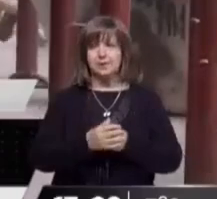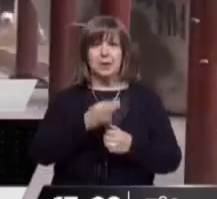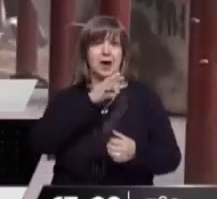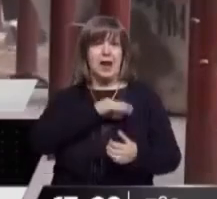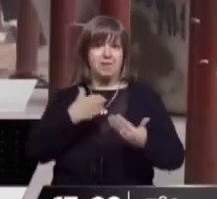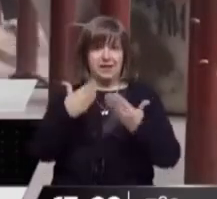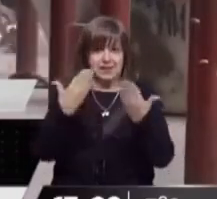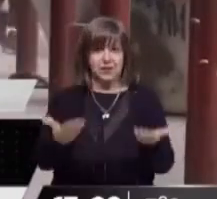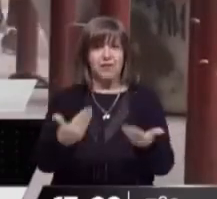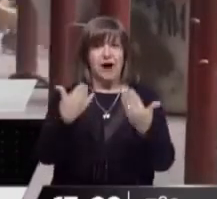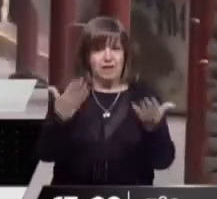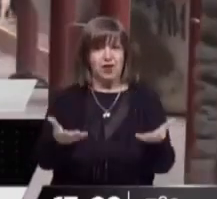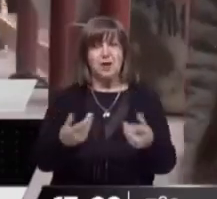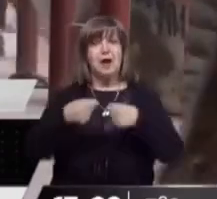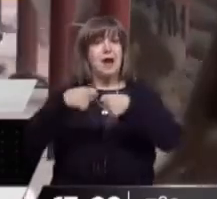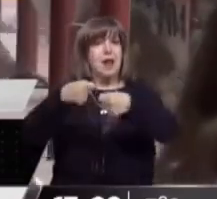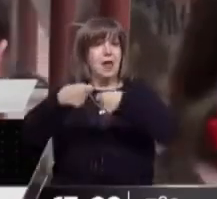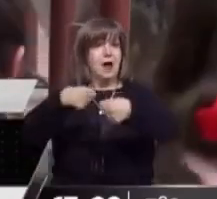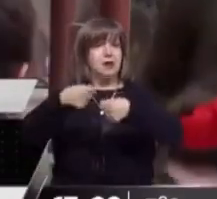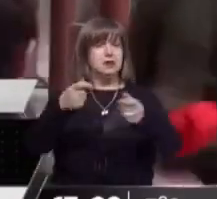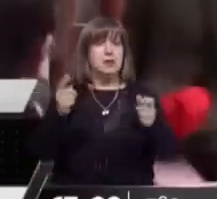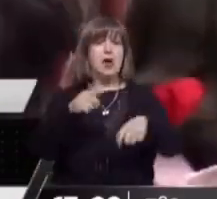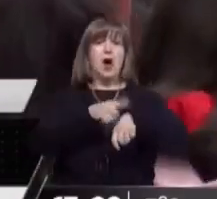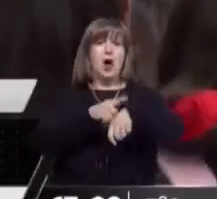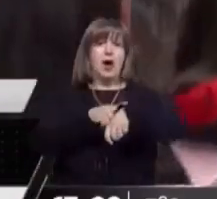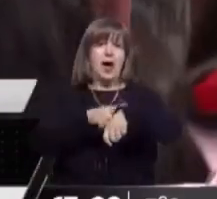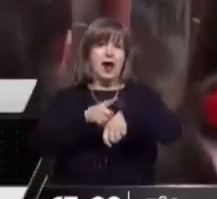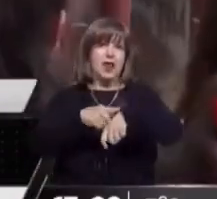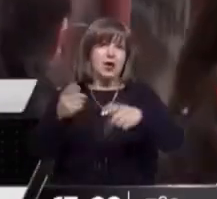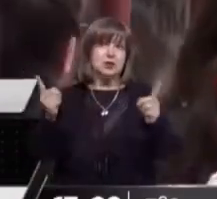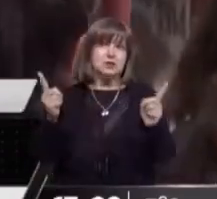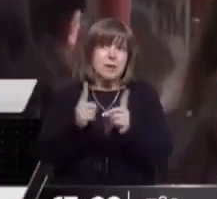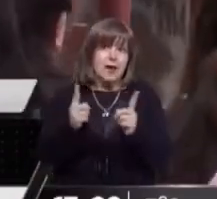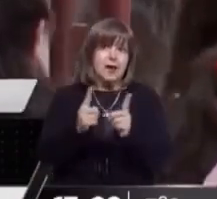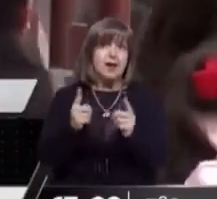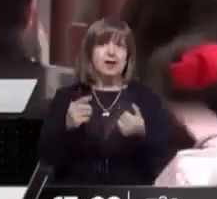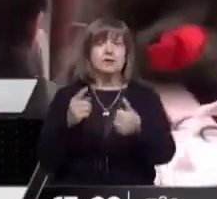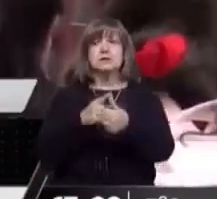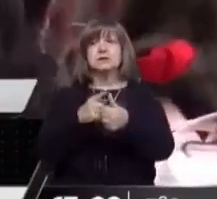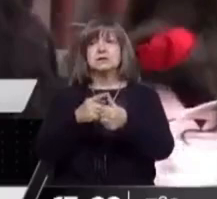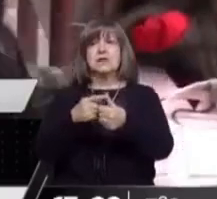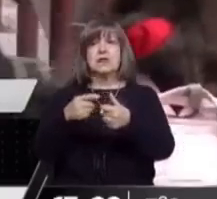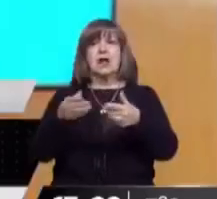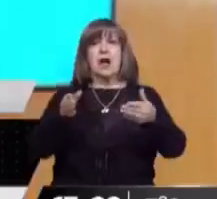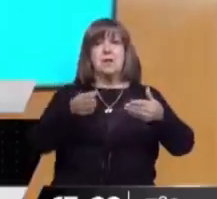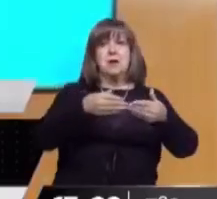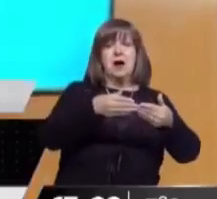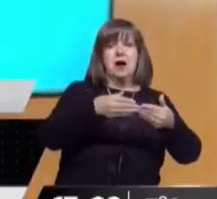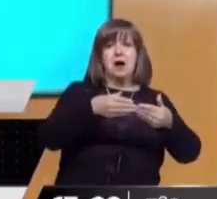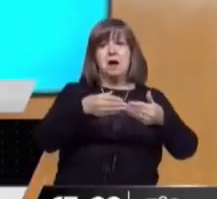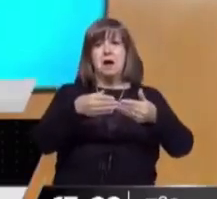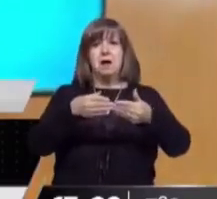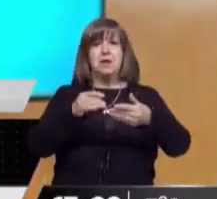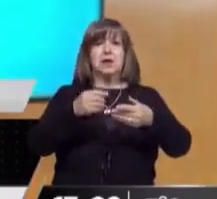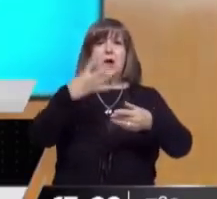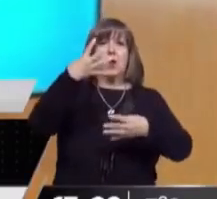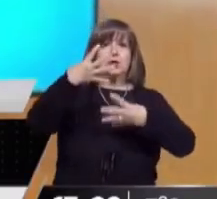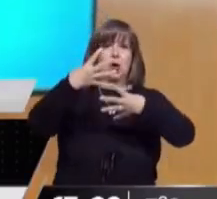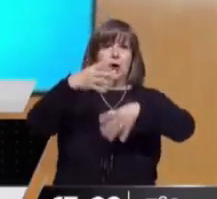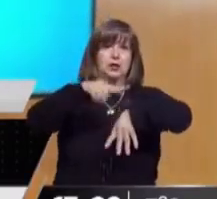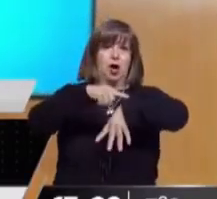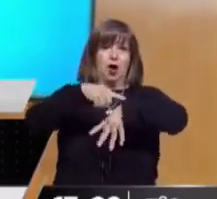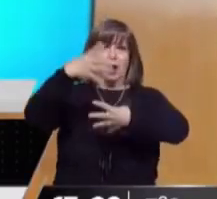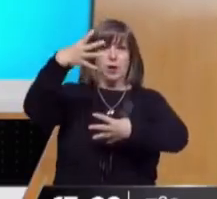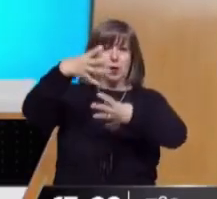beneficios. Para los comerciantes, reducir costos operativos, de abrir y cerrar dos veces cada uno de los